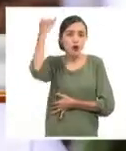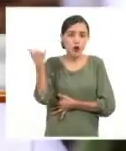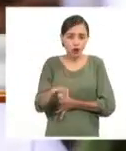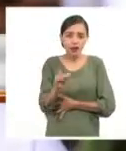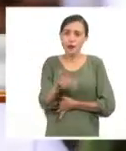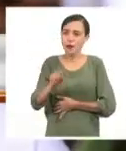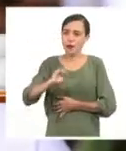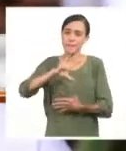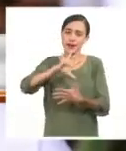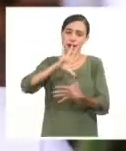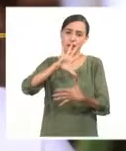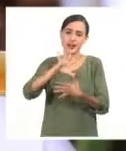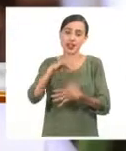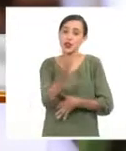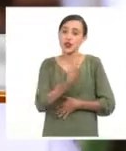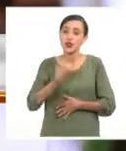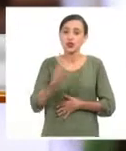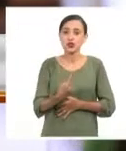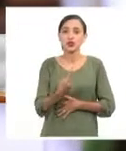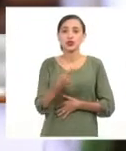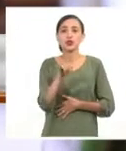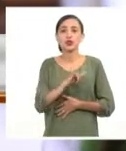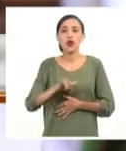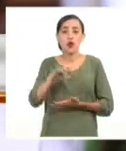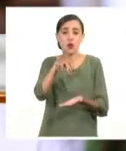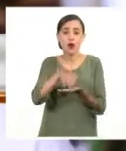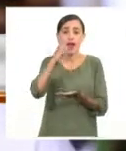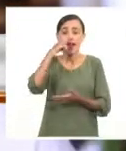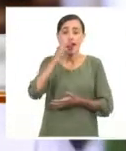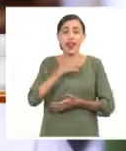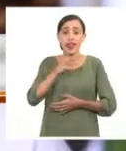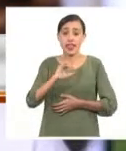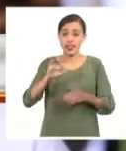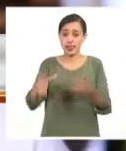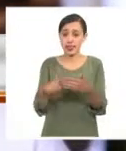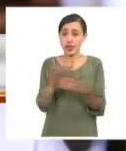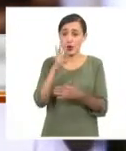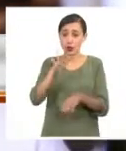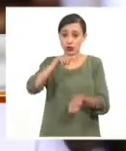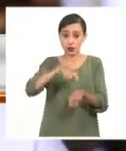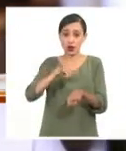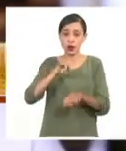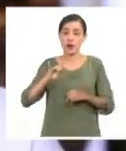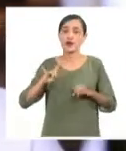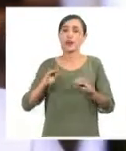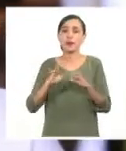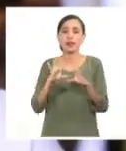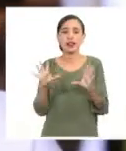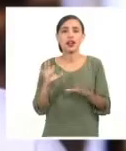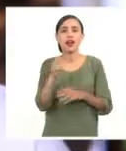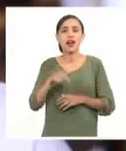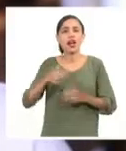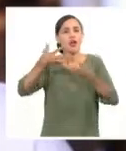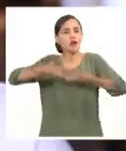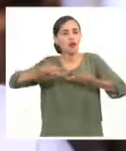Vamos a estar haciendo contadas en el Caney el día 4, a partir de las 9 de la mañana. Tenemos la fábrica de